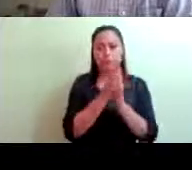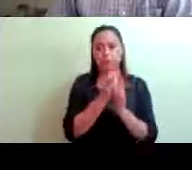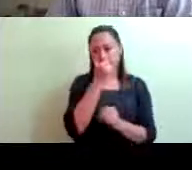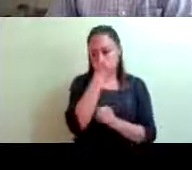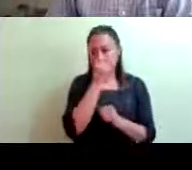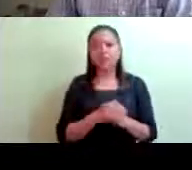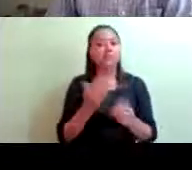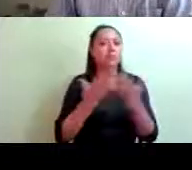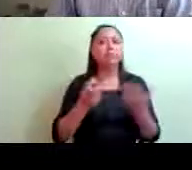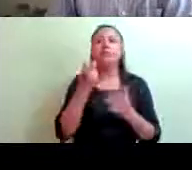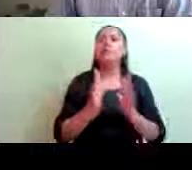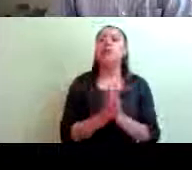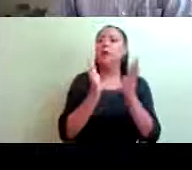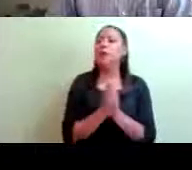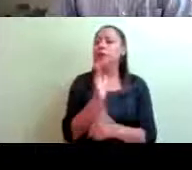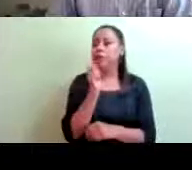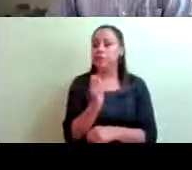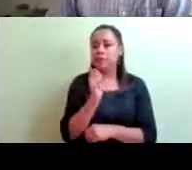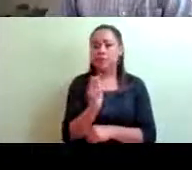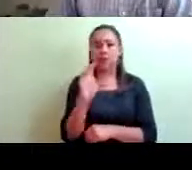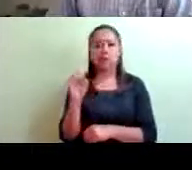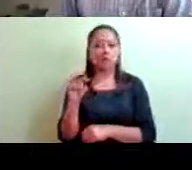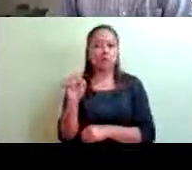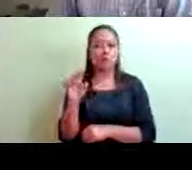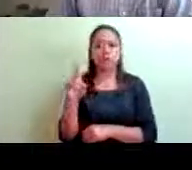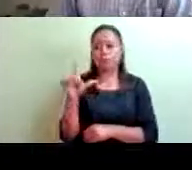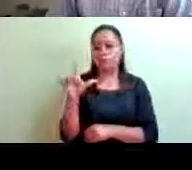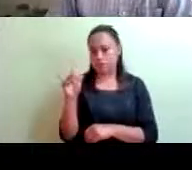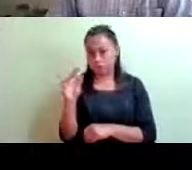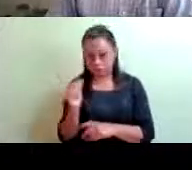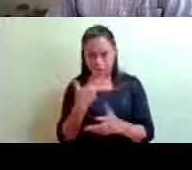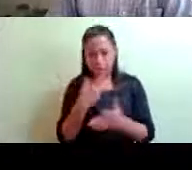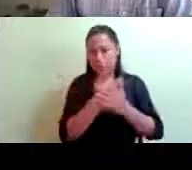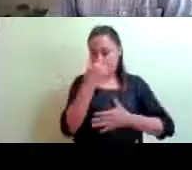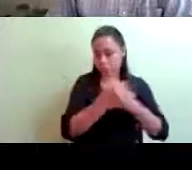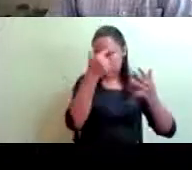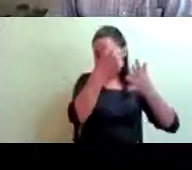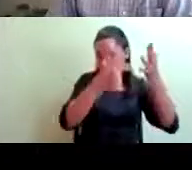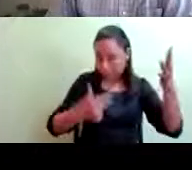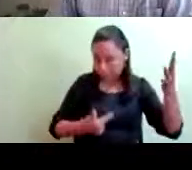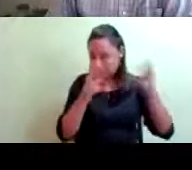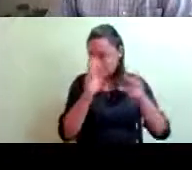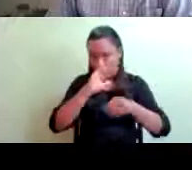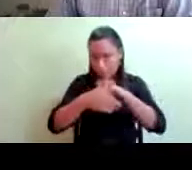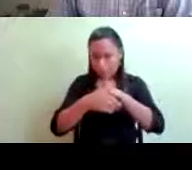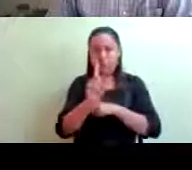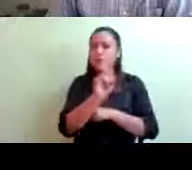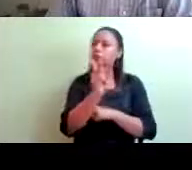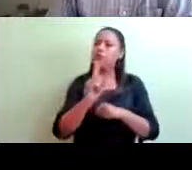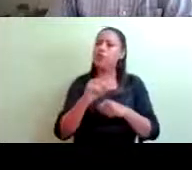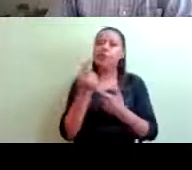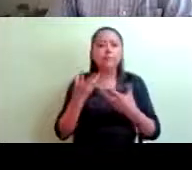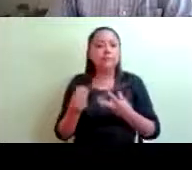significa ir a una consulta, sacar un listado de proyectos y ahí termina, sino que se trabaja con los